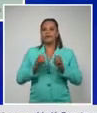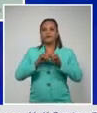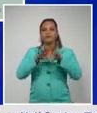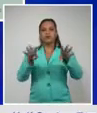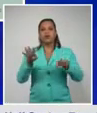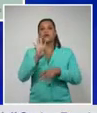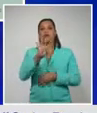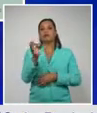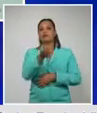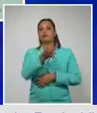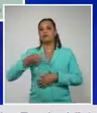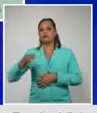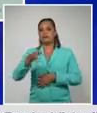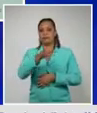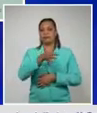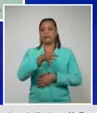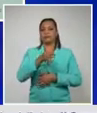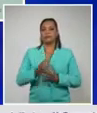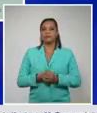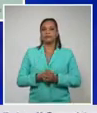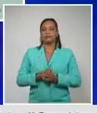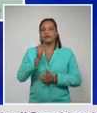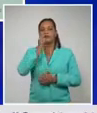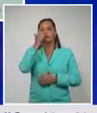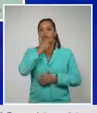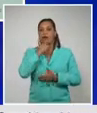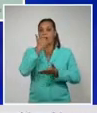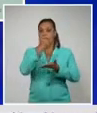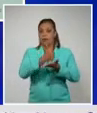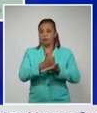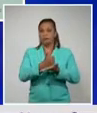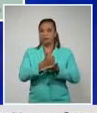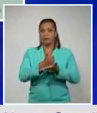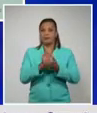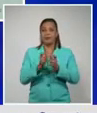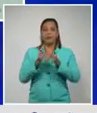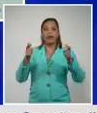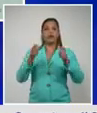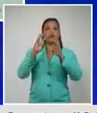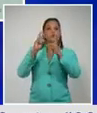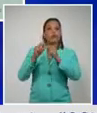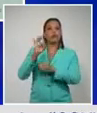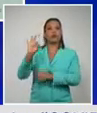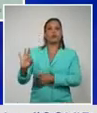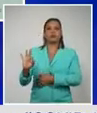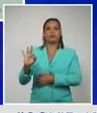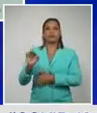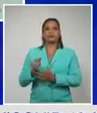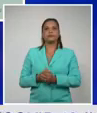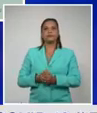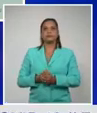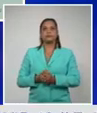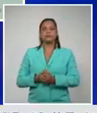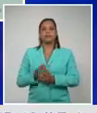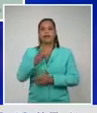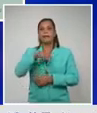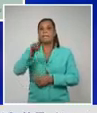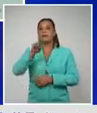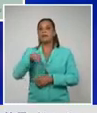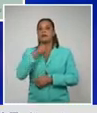4 municipios. Ciego de Ávila, municipio cabecera, con el mayor número, 8. 1 de enero con